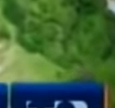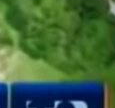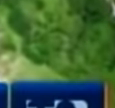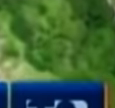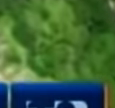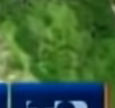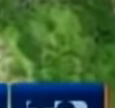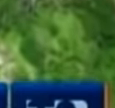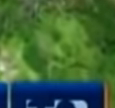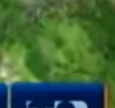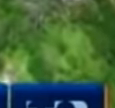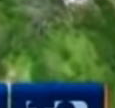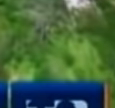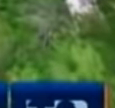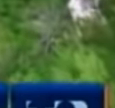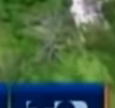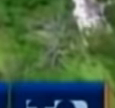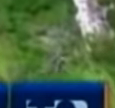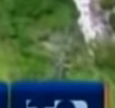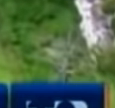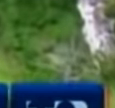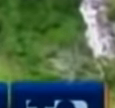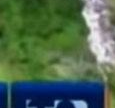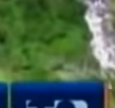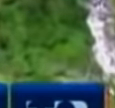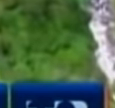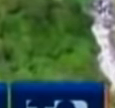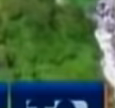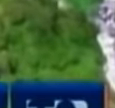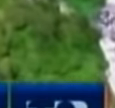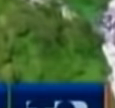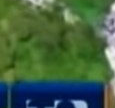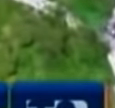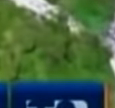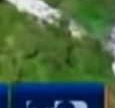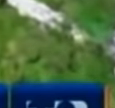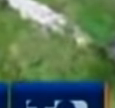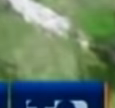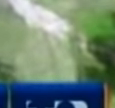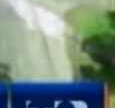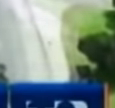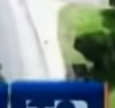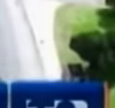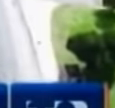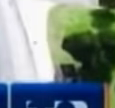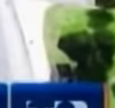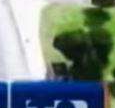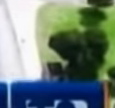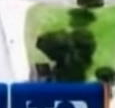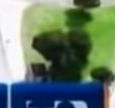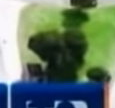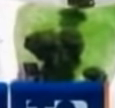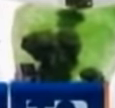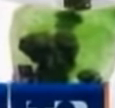grados centígrados, una mínima de 8 y una máxima de 17 grados. Con esta toma iniciamos y le damos la bienvenida a su noticiero